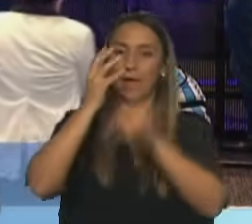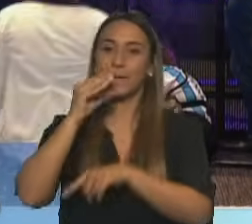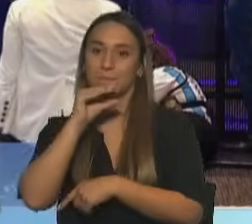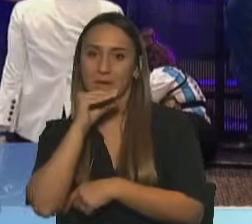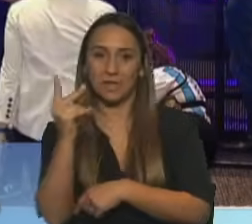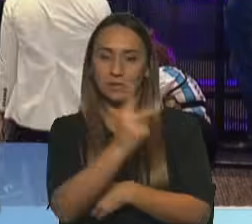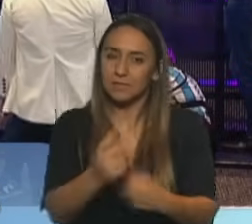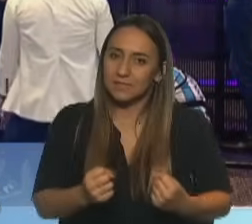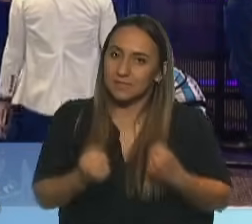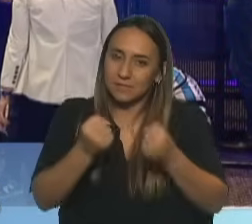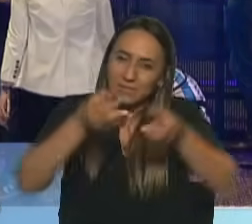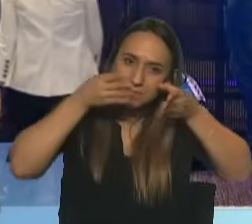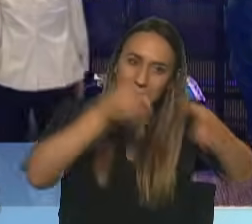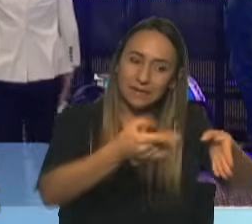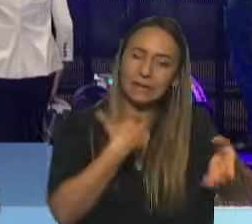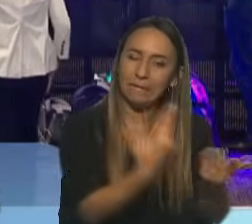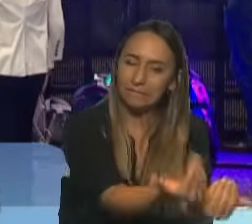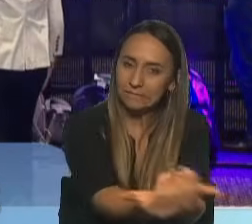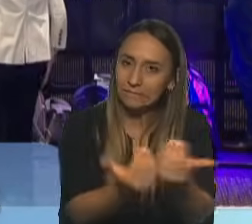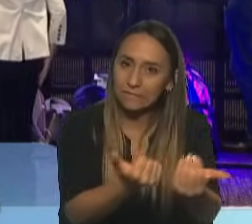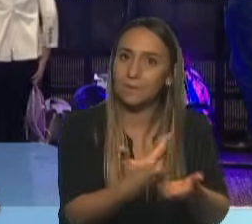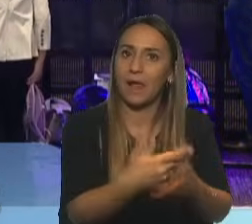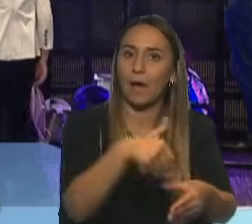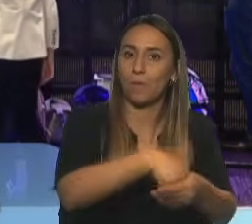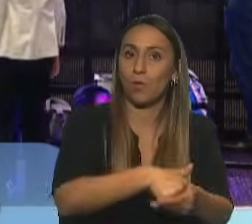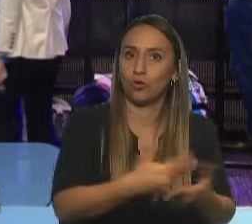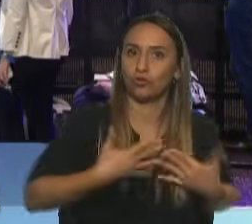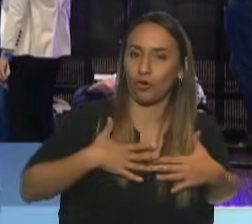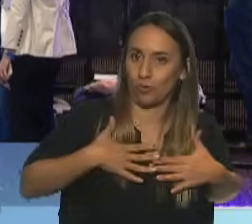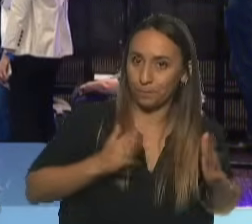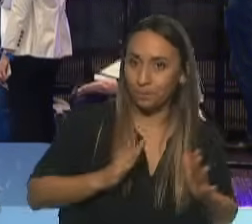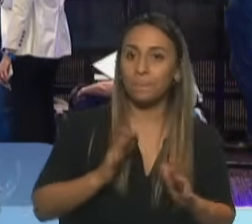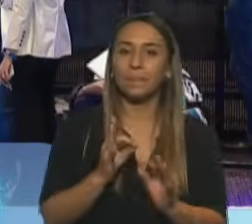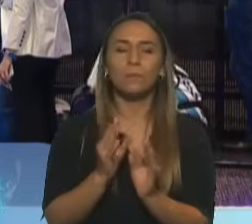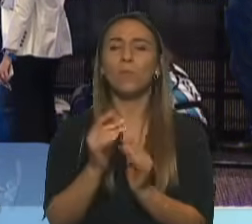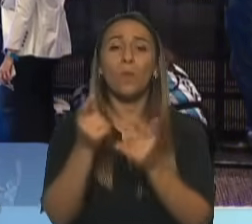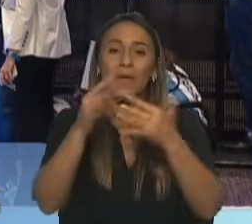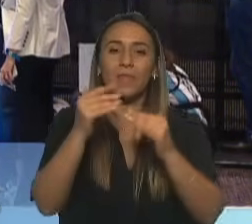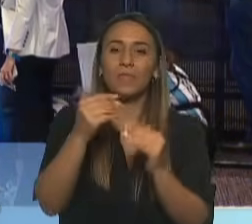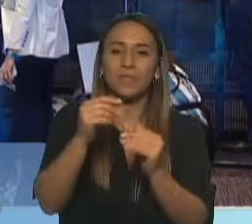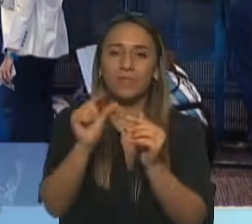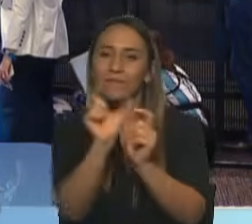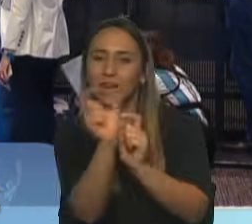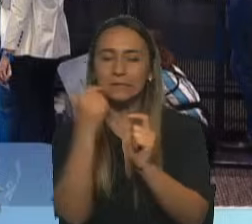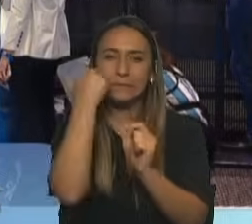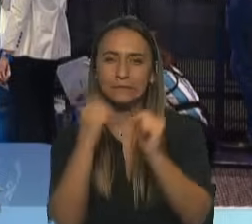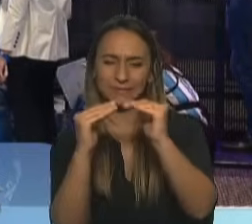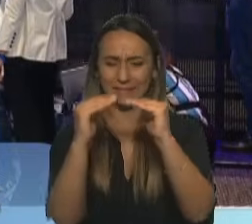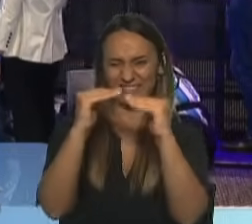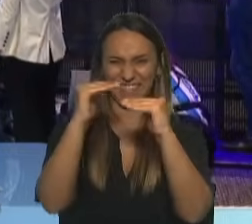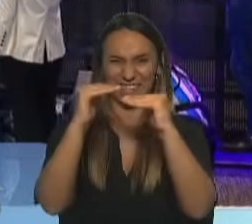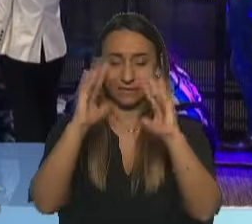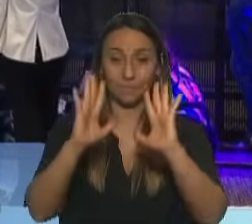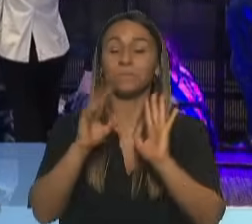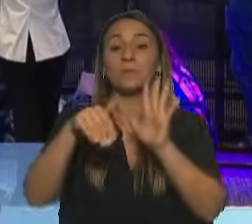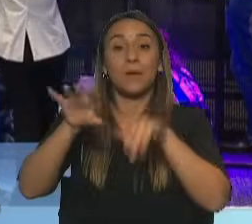cara a este domingo. Va a ser muy finito, sobre todo teniendo en cuenta lo que pueda pasar en la provincia de Buenos Aires. La provincia